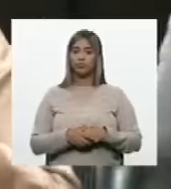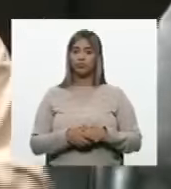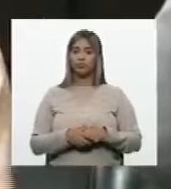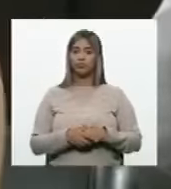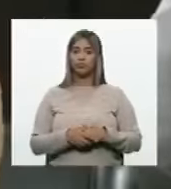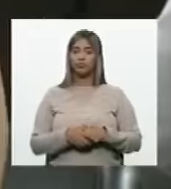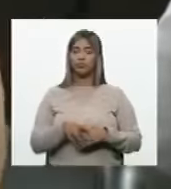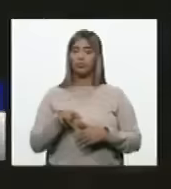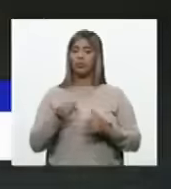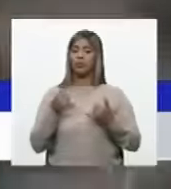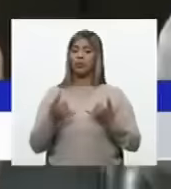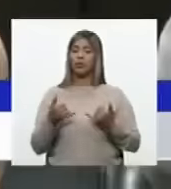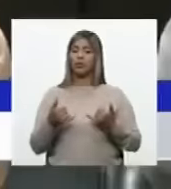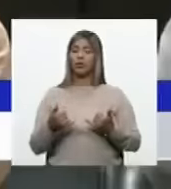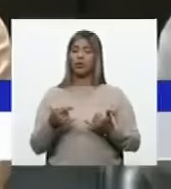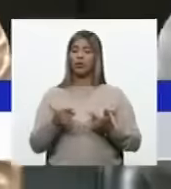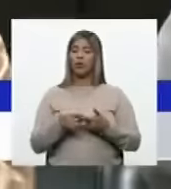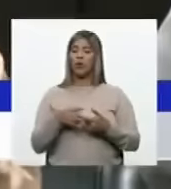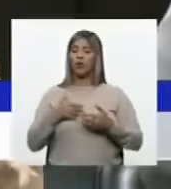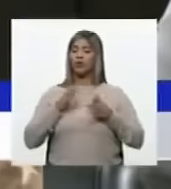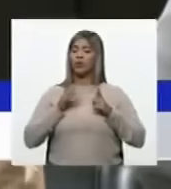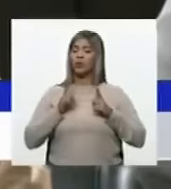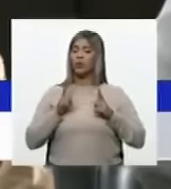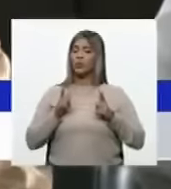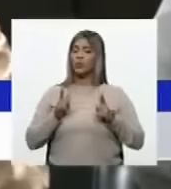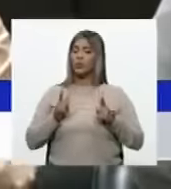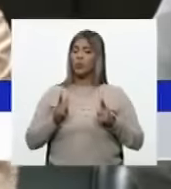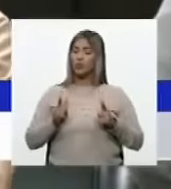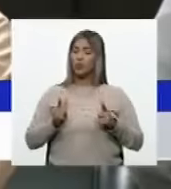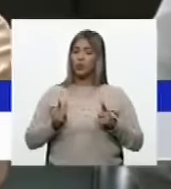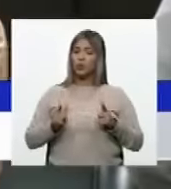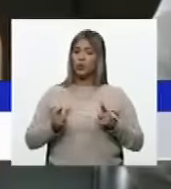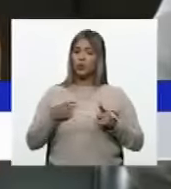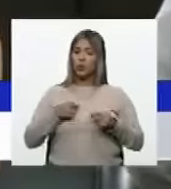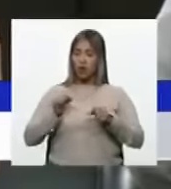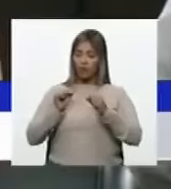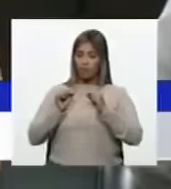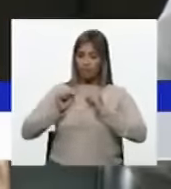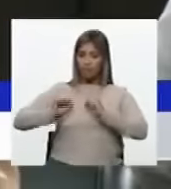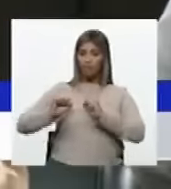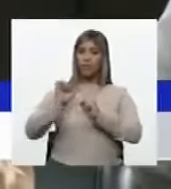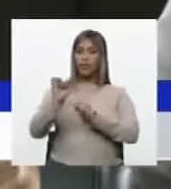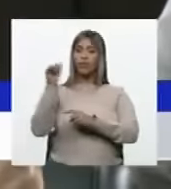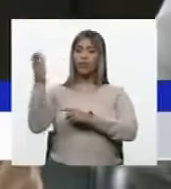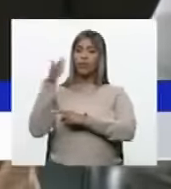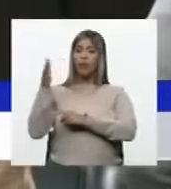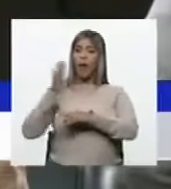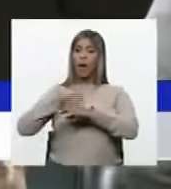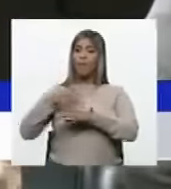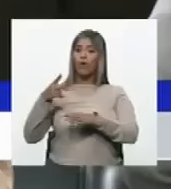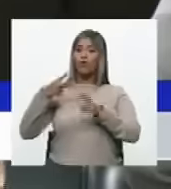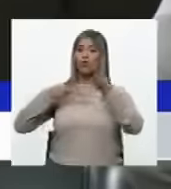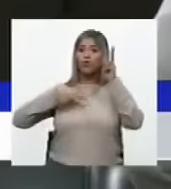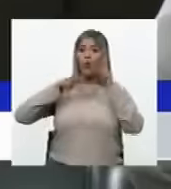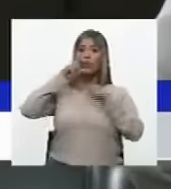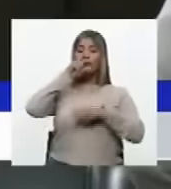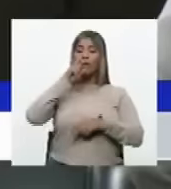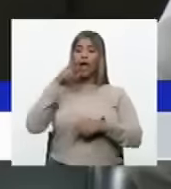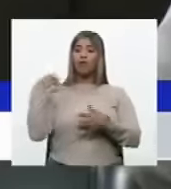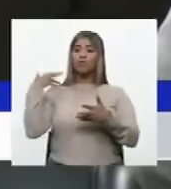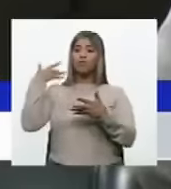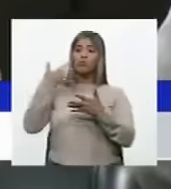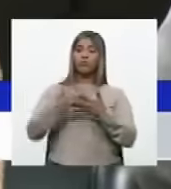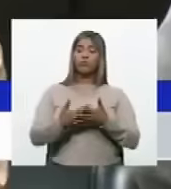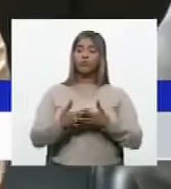en este momento un aliento, son un escudo y son una bandera. Porque 12 años del golpe de